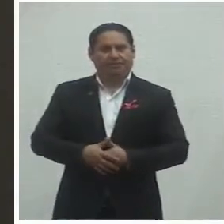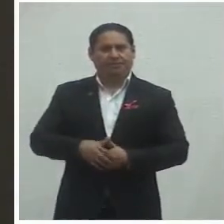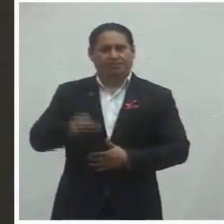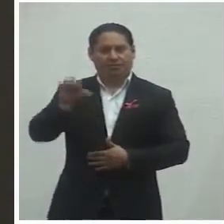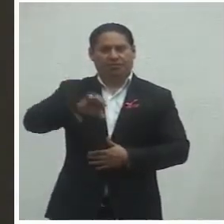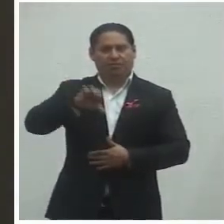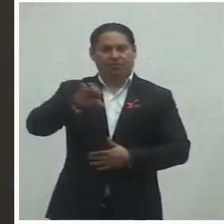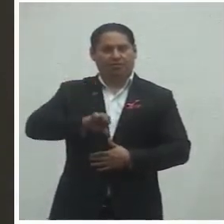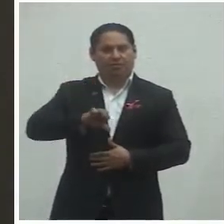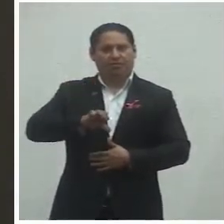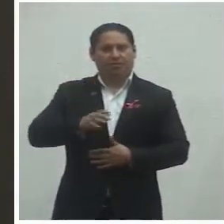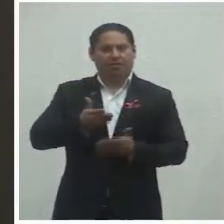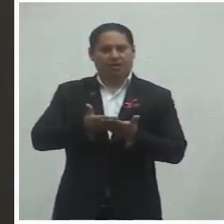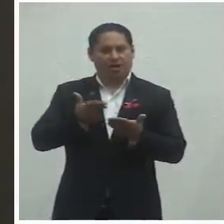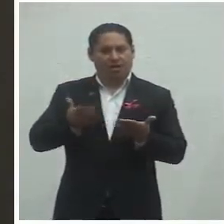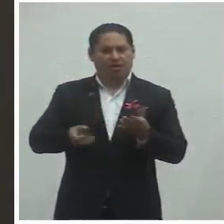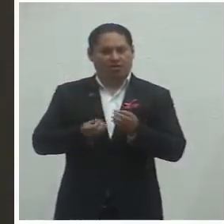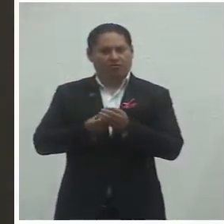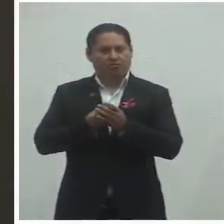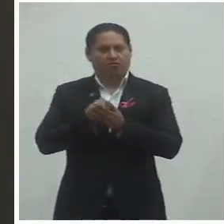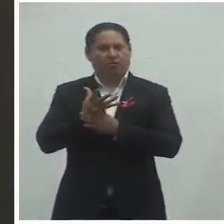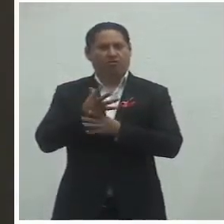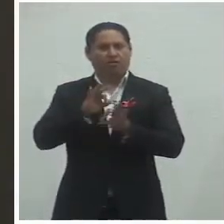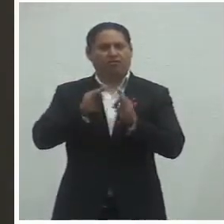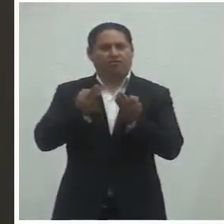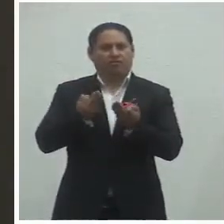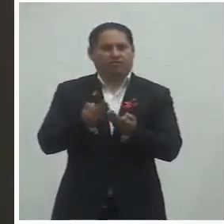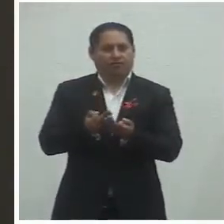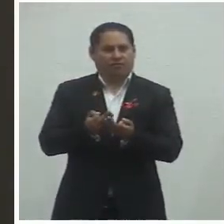Hoy hay una nueva manera